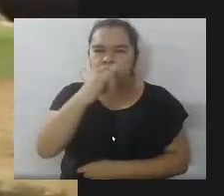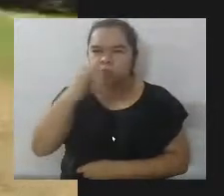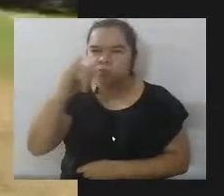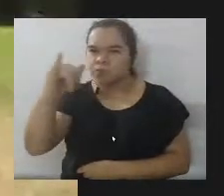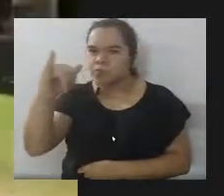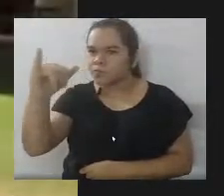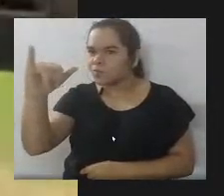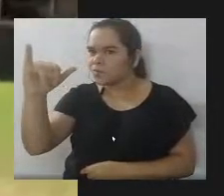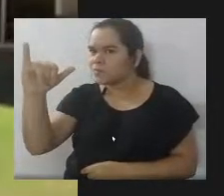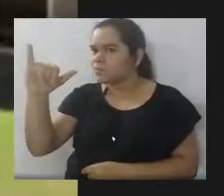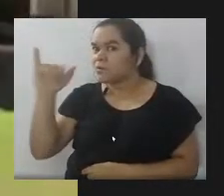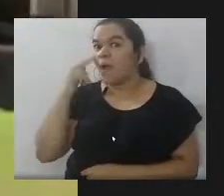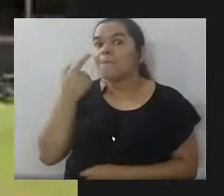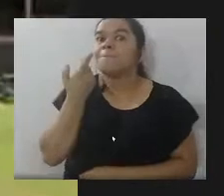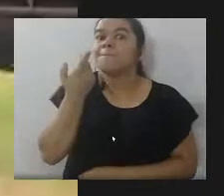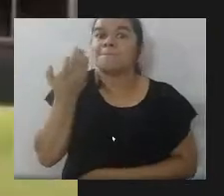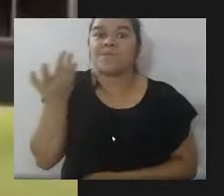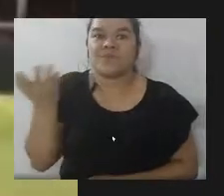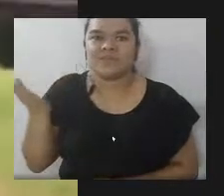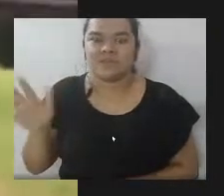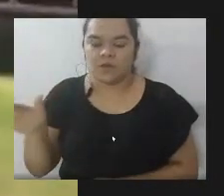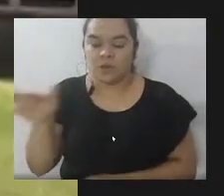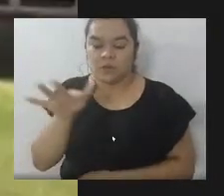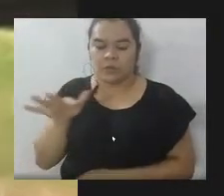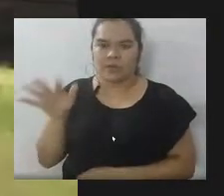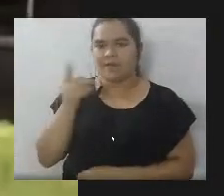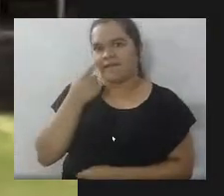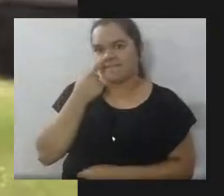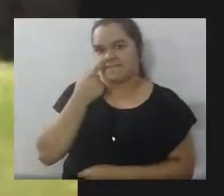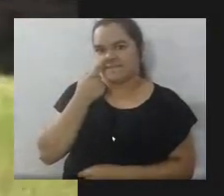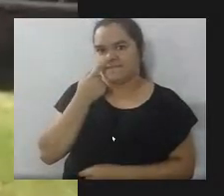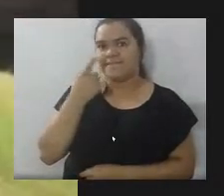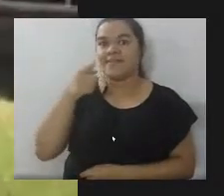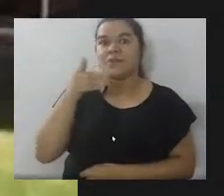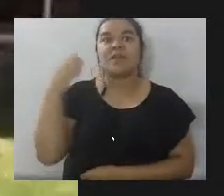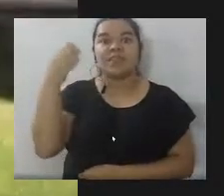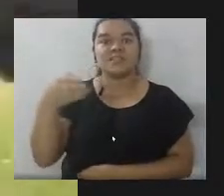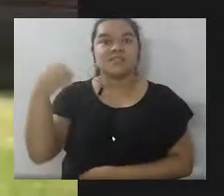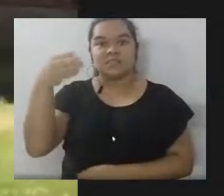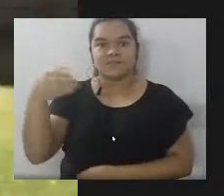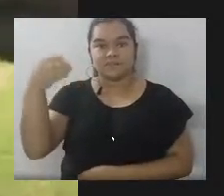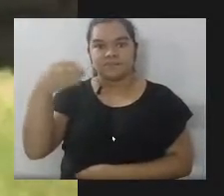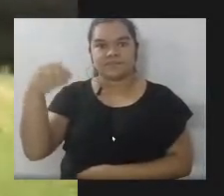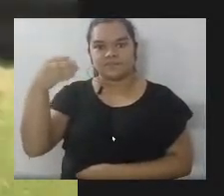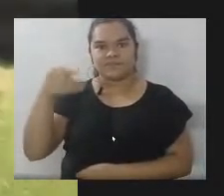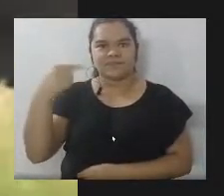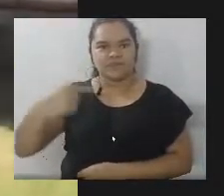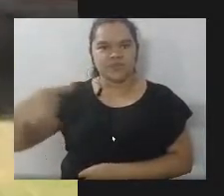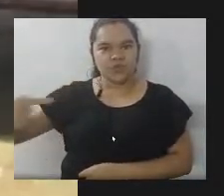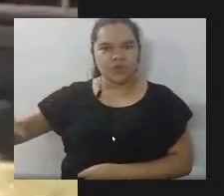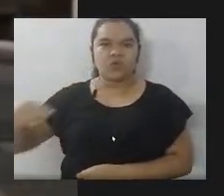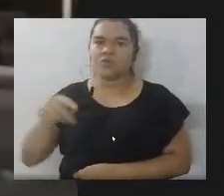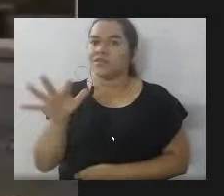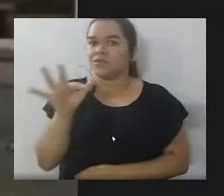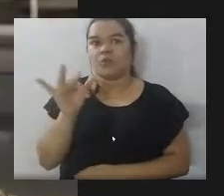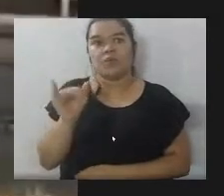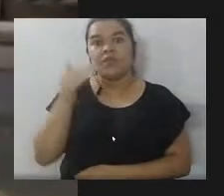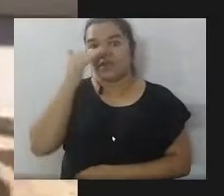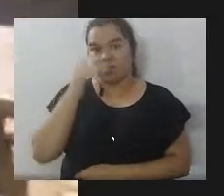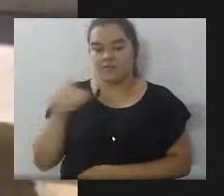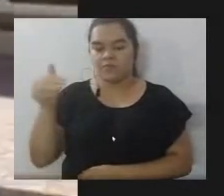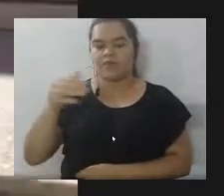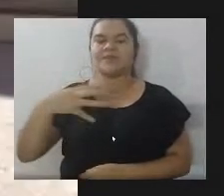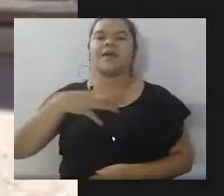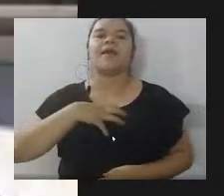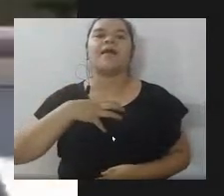mostrar algo que es interesante, que tiene que ver con el cursado, con lo cotidiano para ustedes, que es las